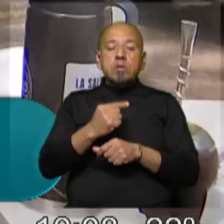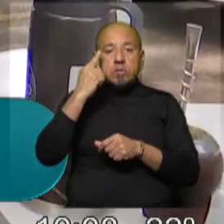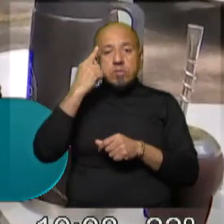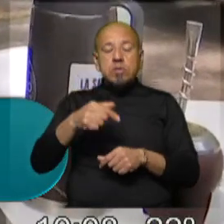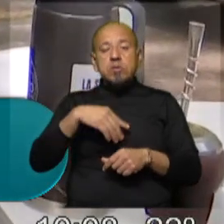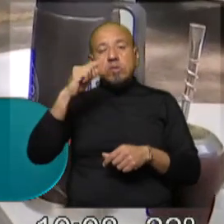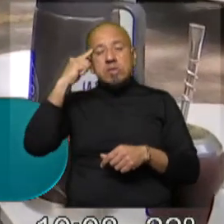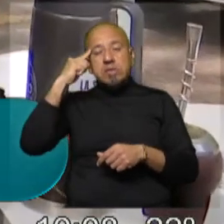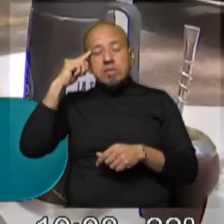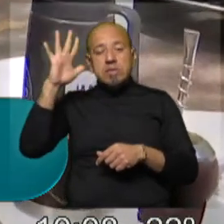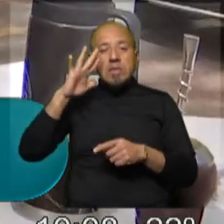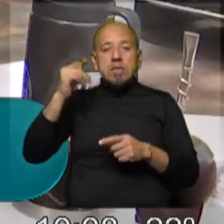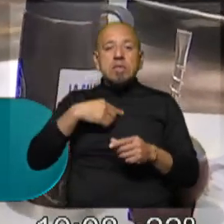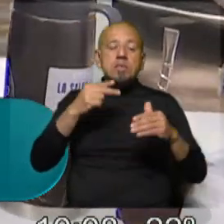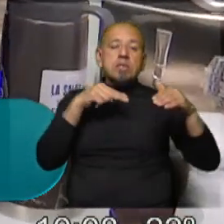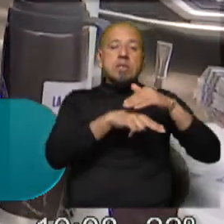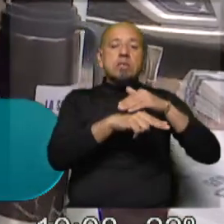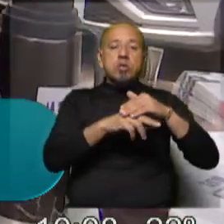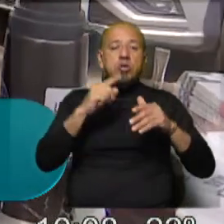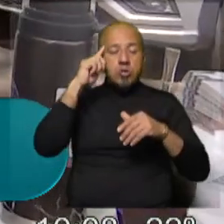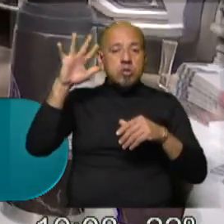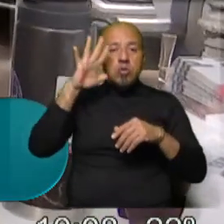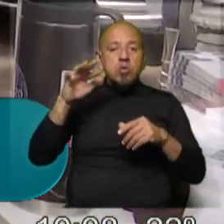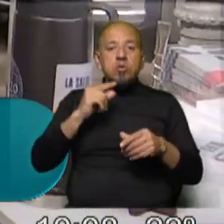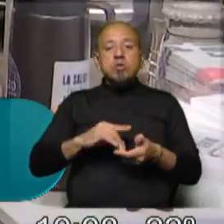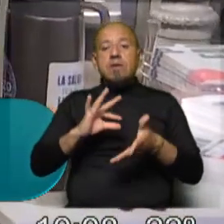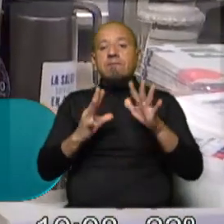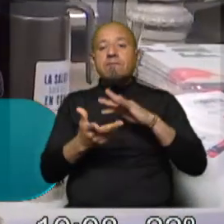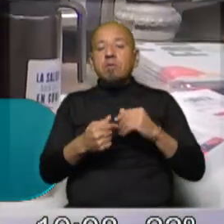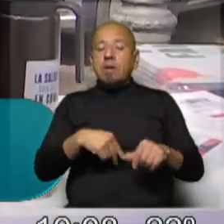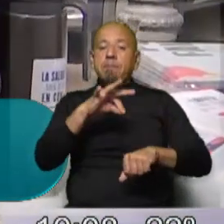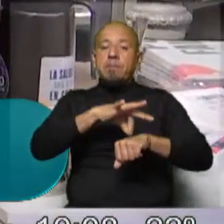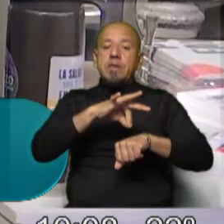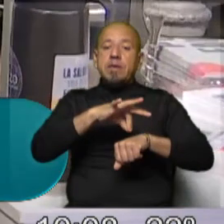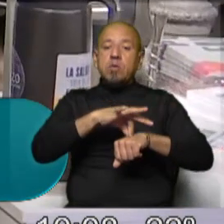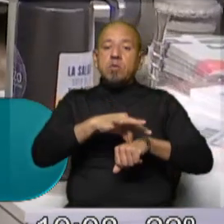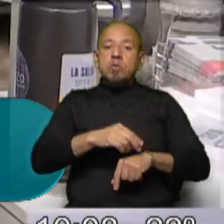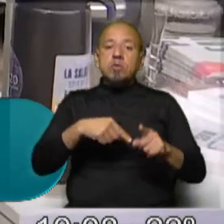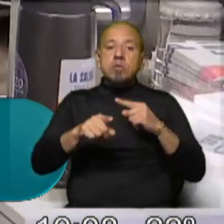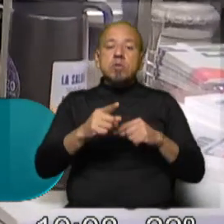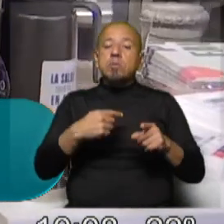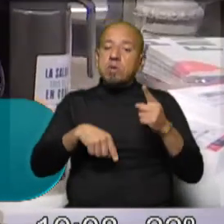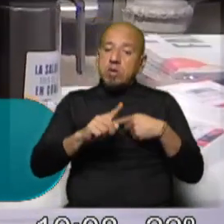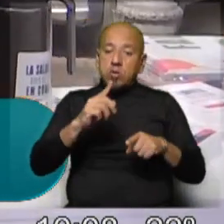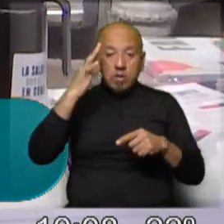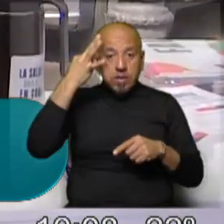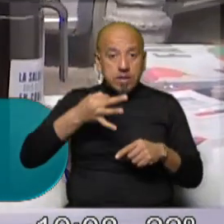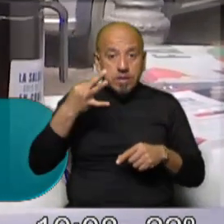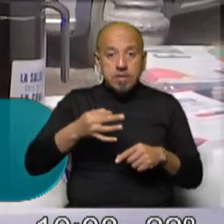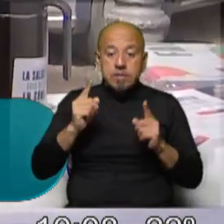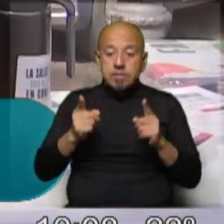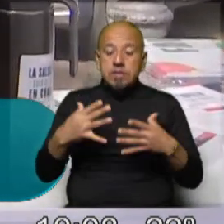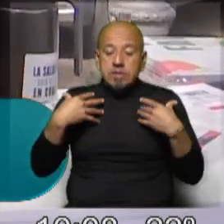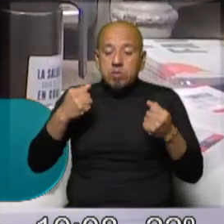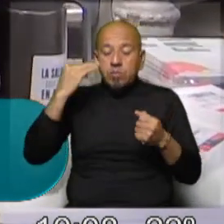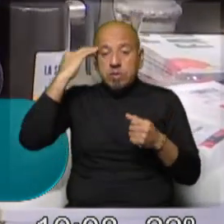psiquiatra, psicólogo, internación, en el modelo que se llama el modelo más médico y más sanitario y biologicista, pero en realidad la salud